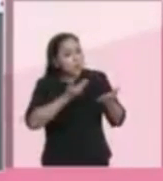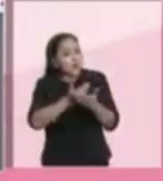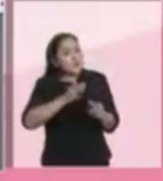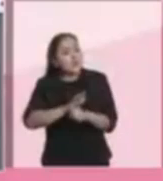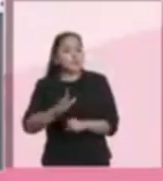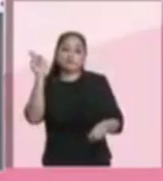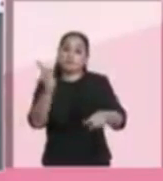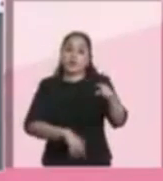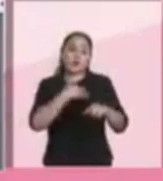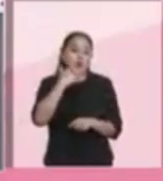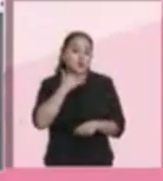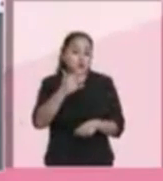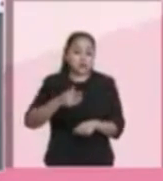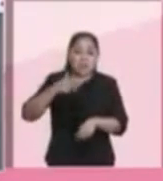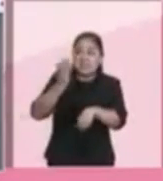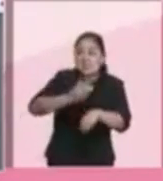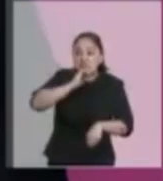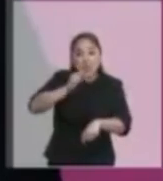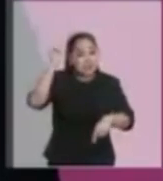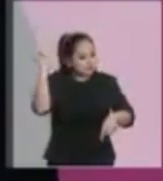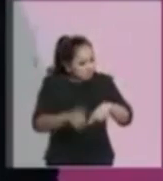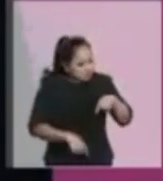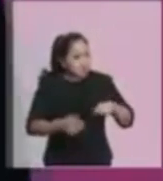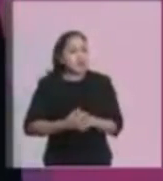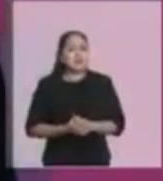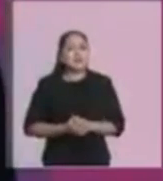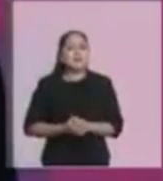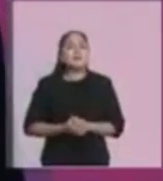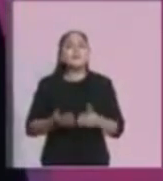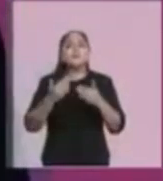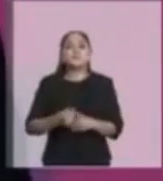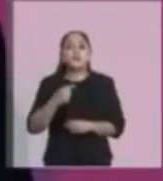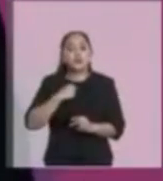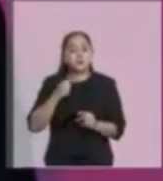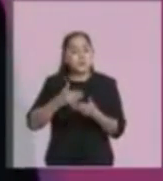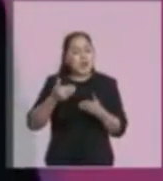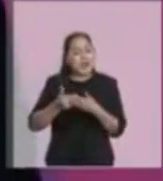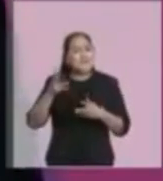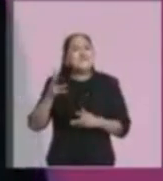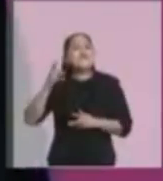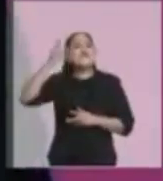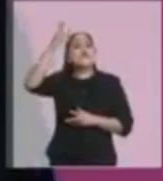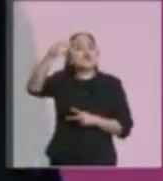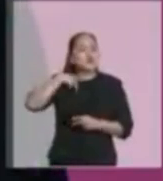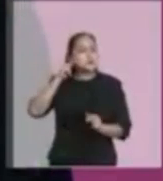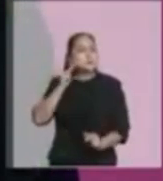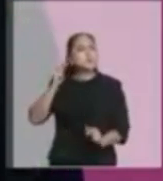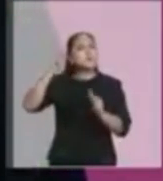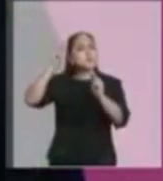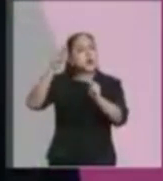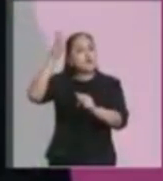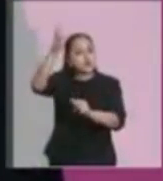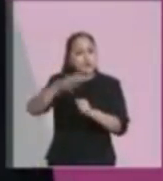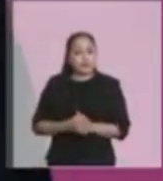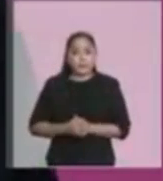acabar con la corrupción, con la impunidad, y estoy viendo hacia adelante. Yo